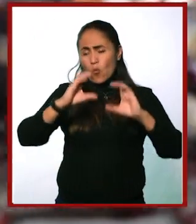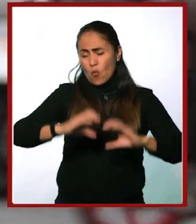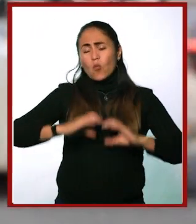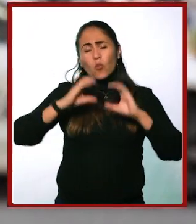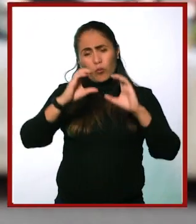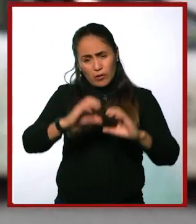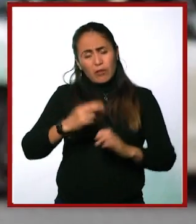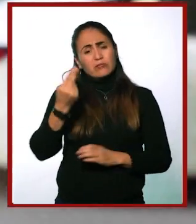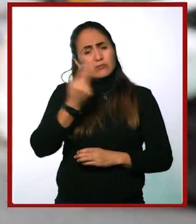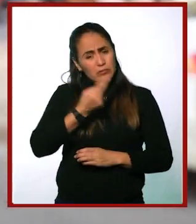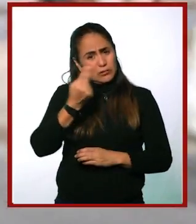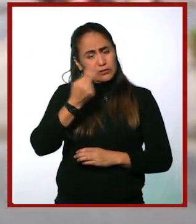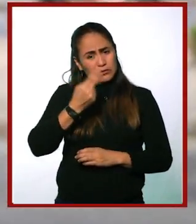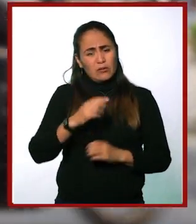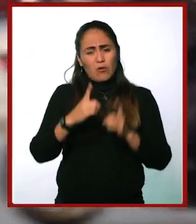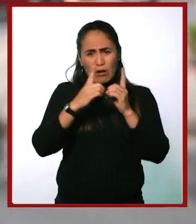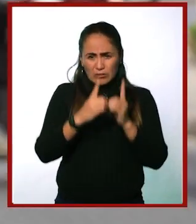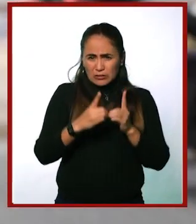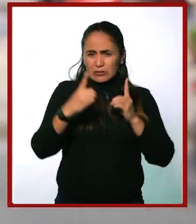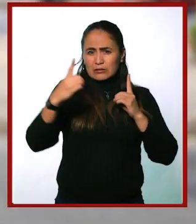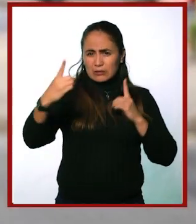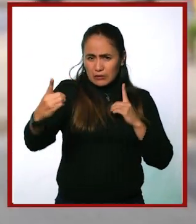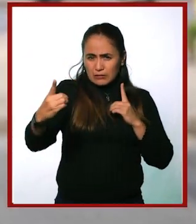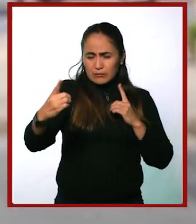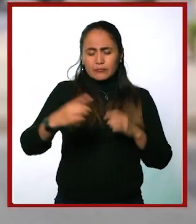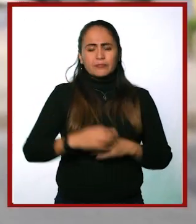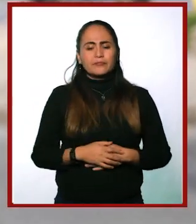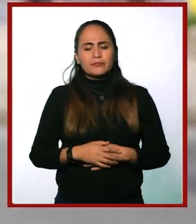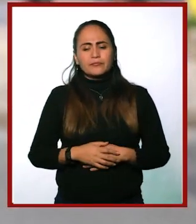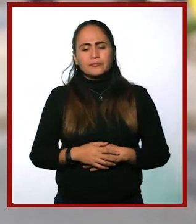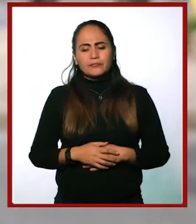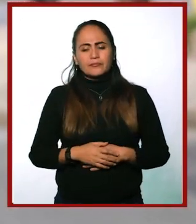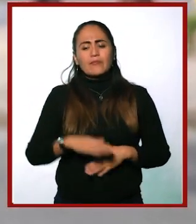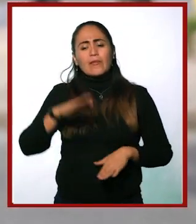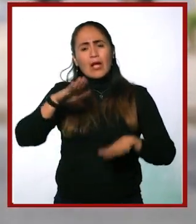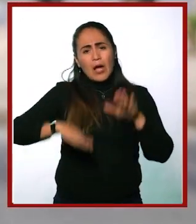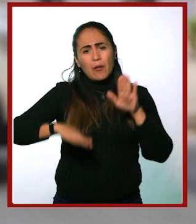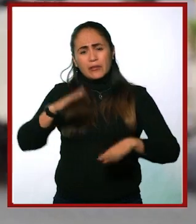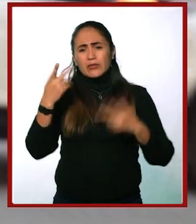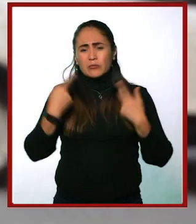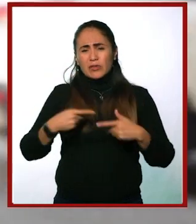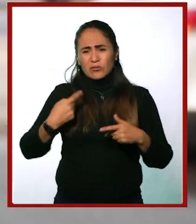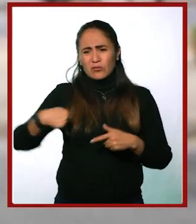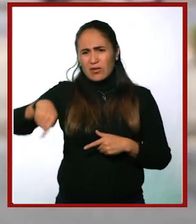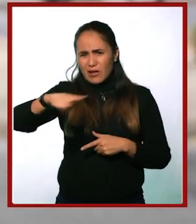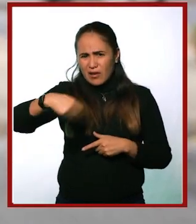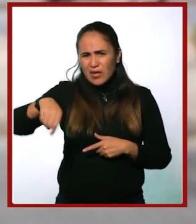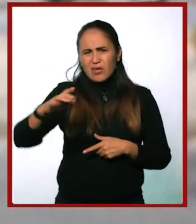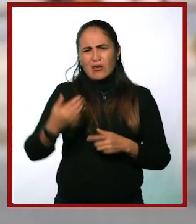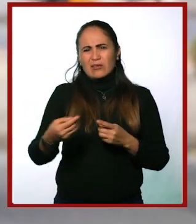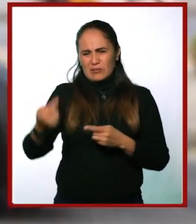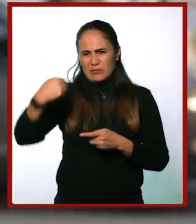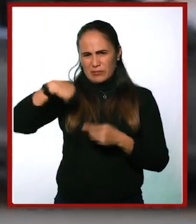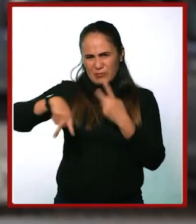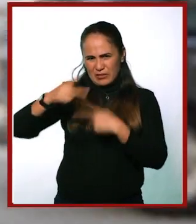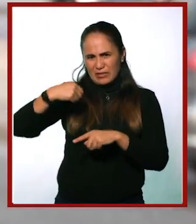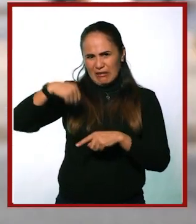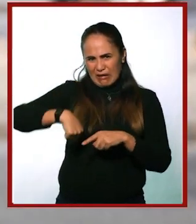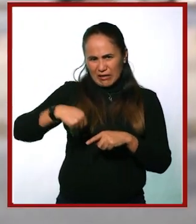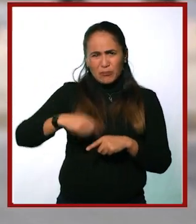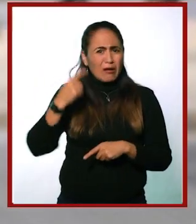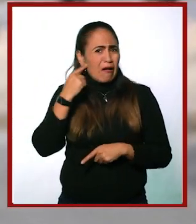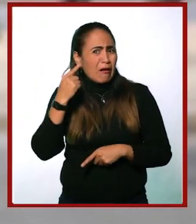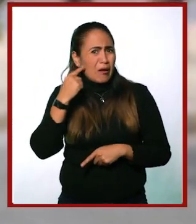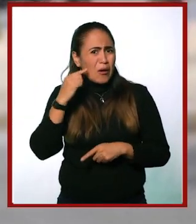más cuidado. Entonces, más distanciamiento. A veces algunos clientes se molestan porque no los